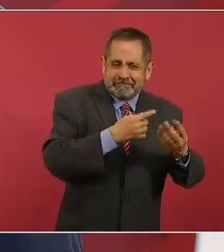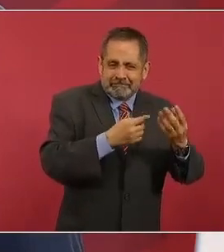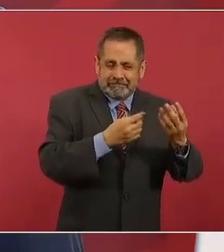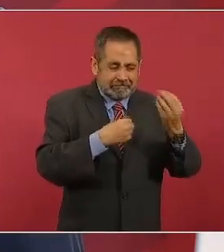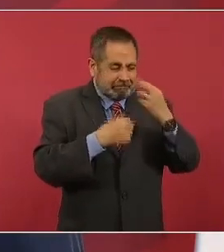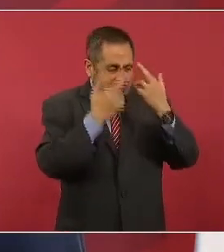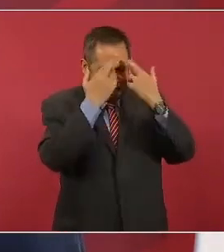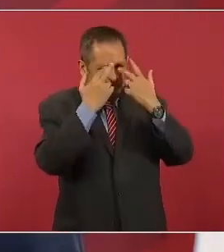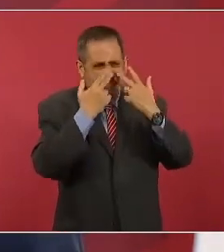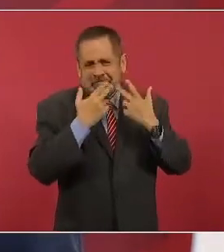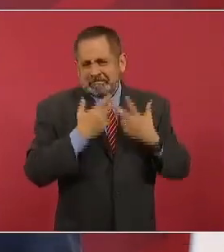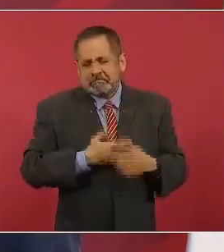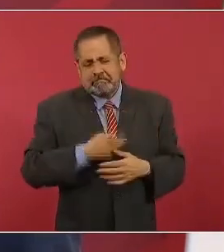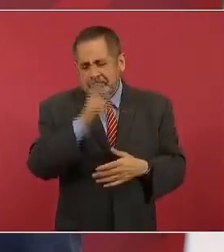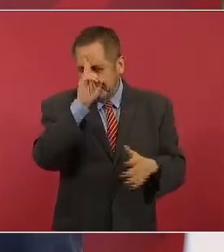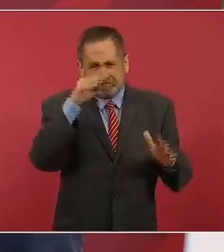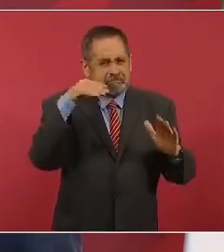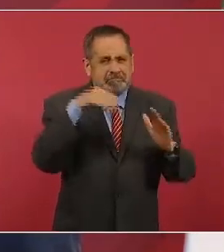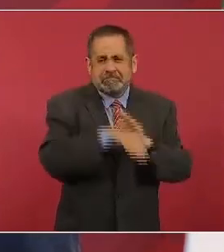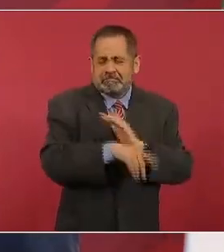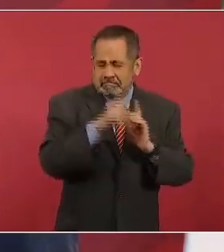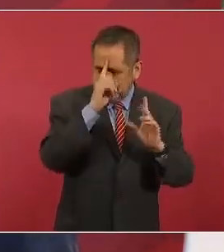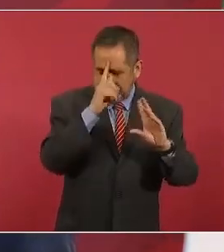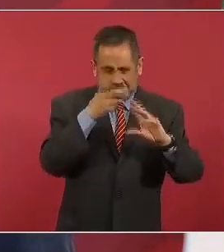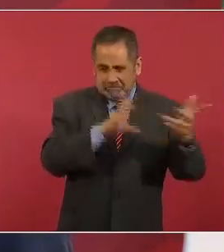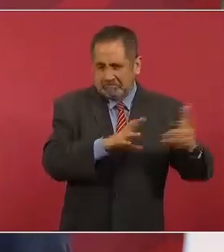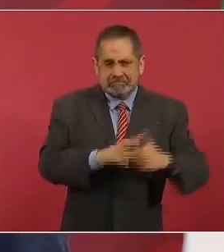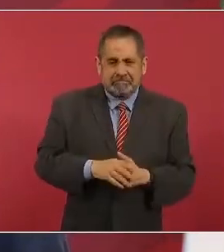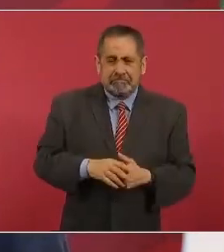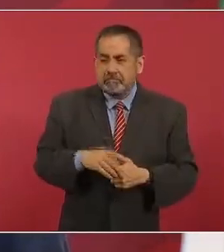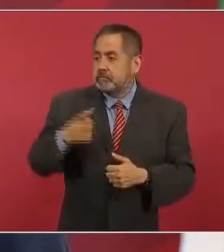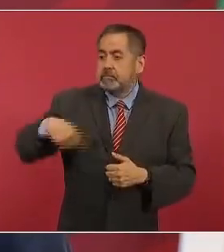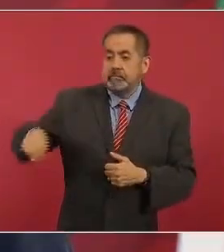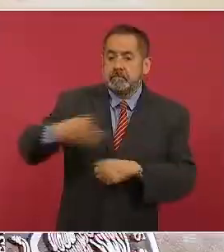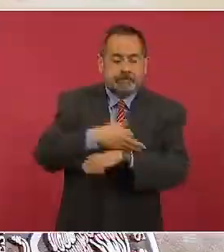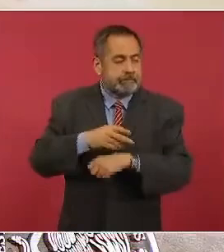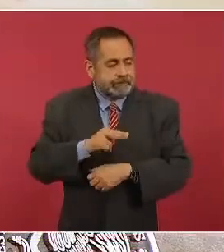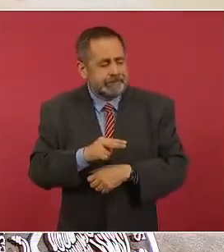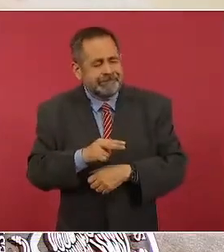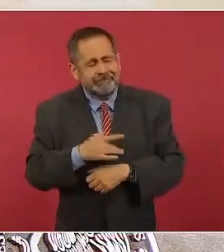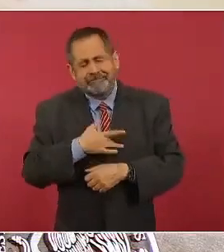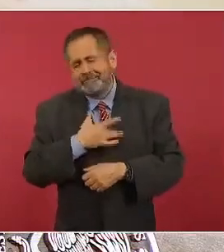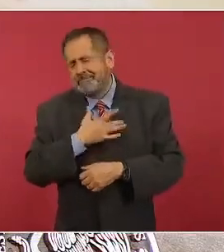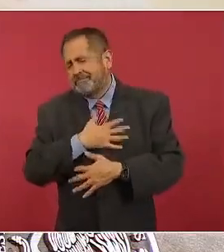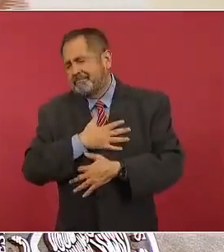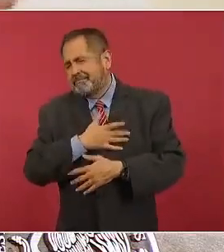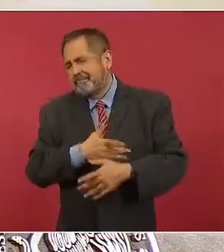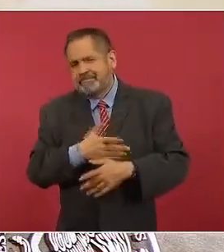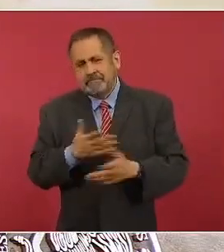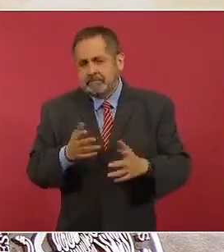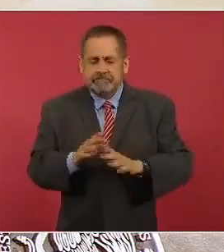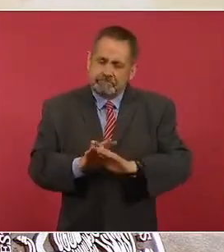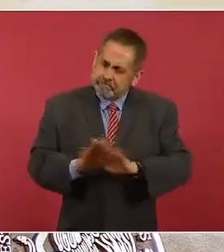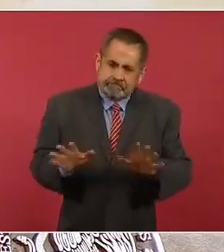usa las drogas y a los familiares. Es muy doloroso todo eso. Entonces,